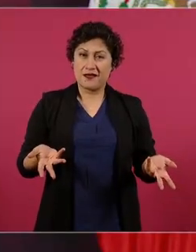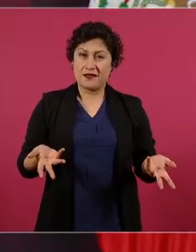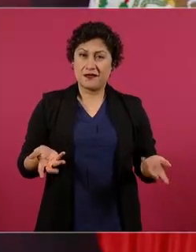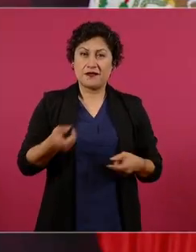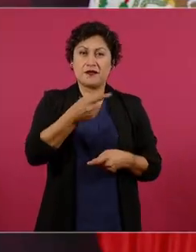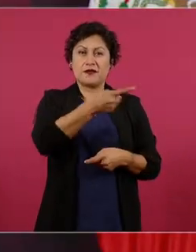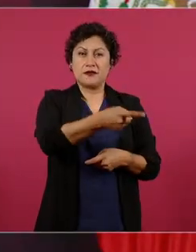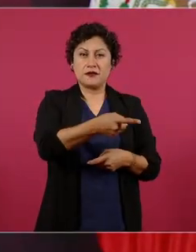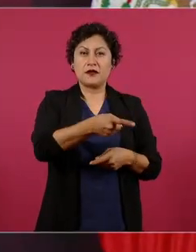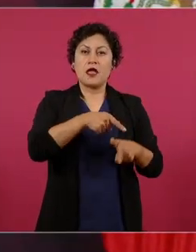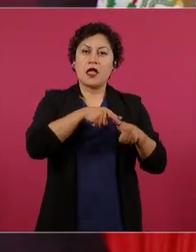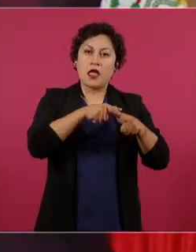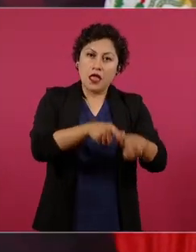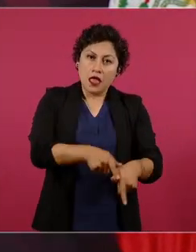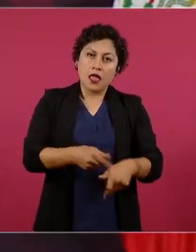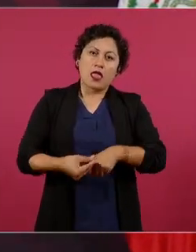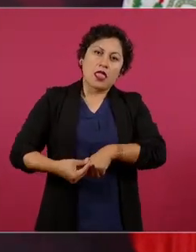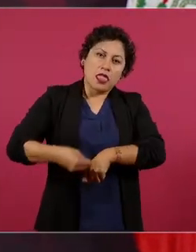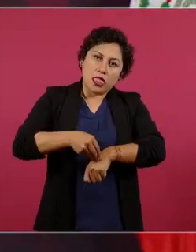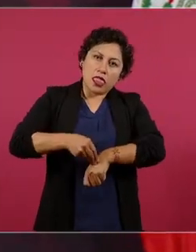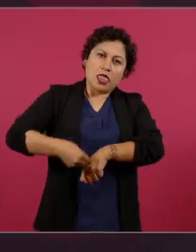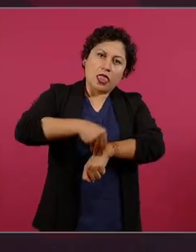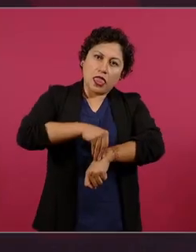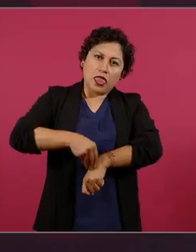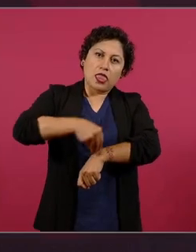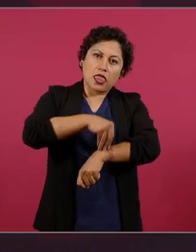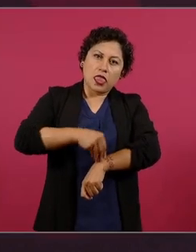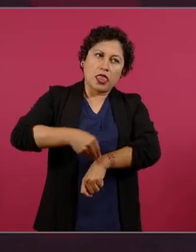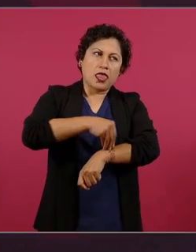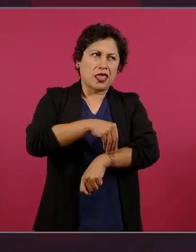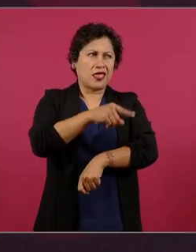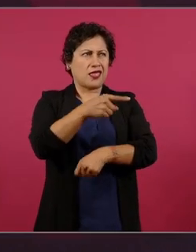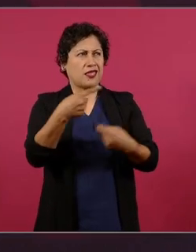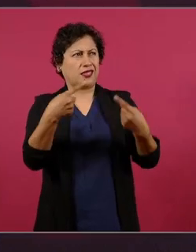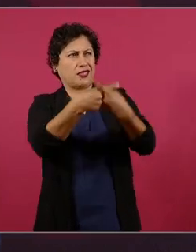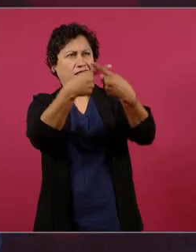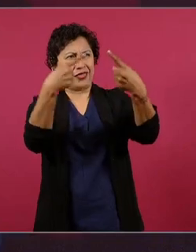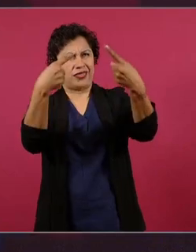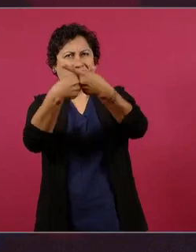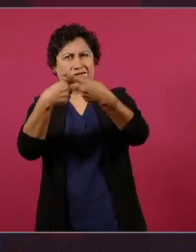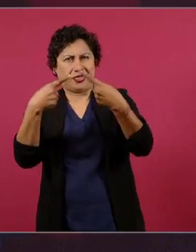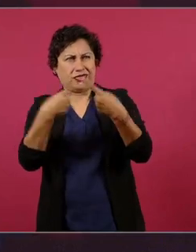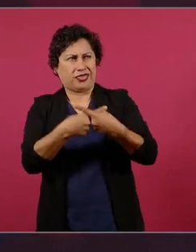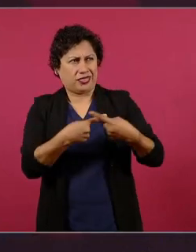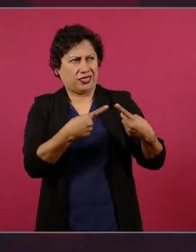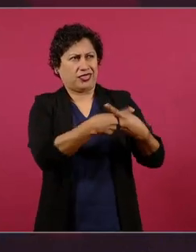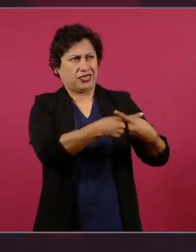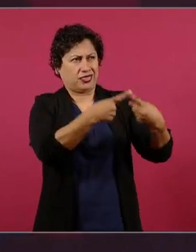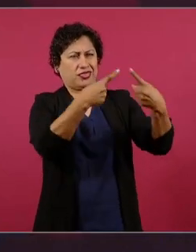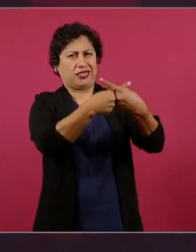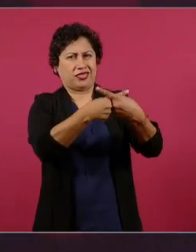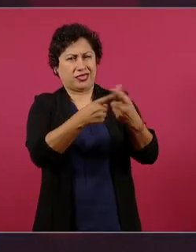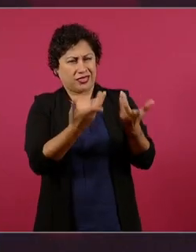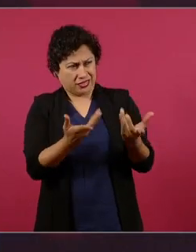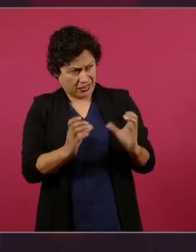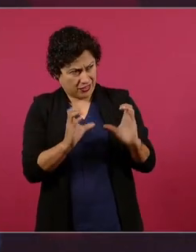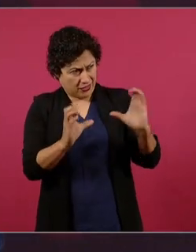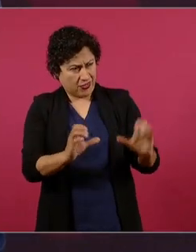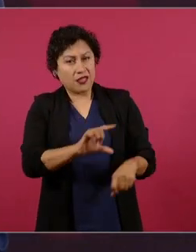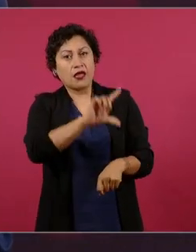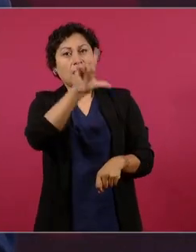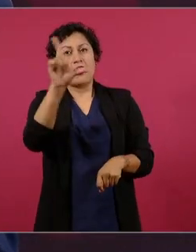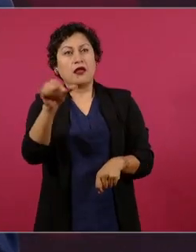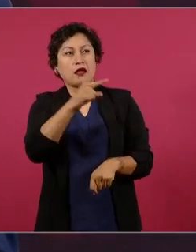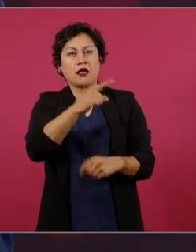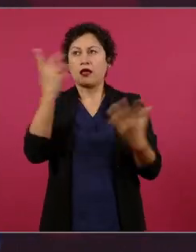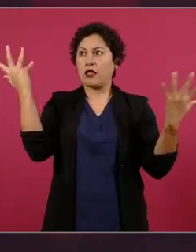actuando de manera inconsecuente, les va a dar pena después, hasta se los van